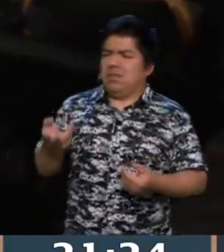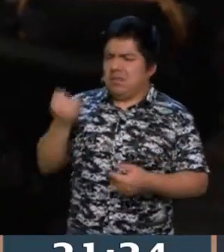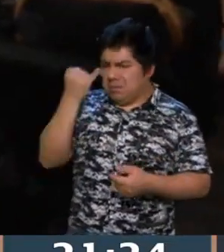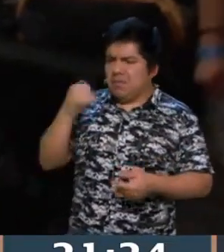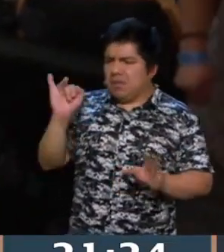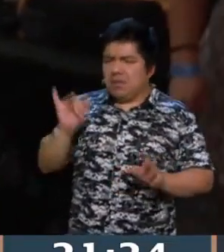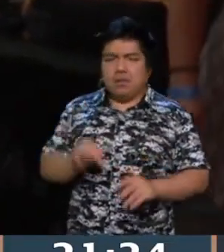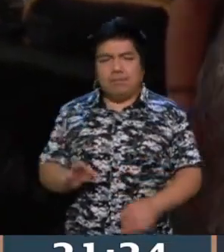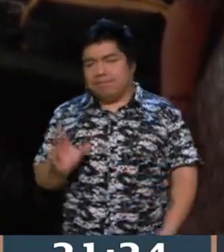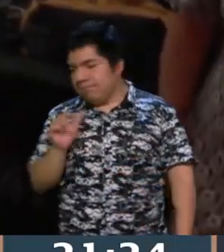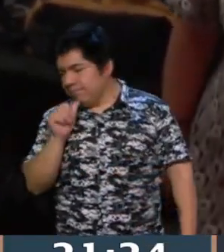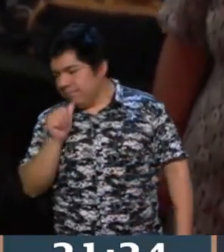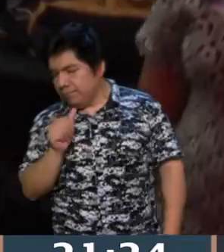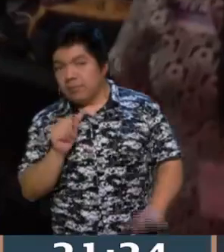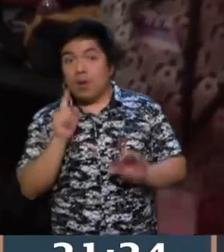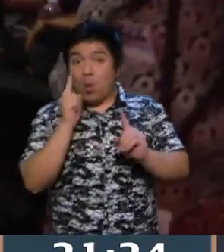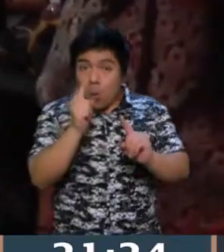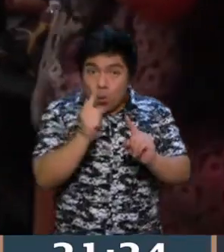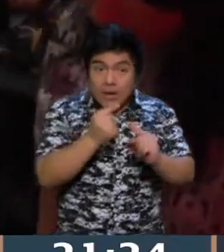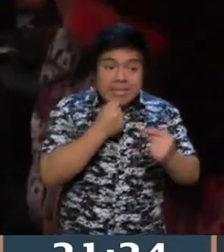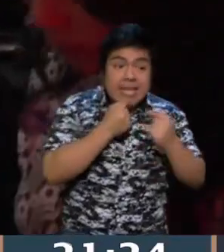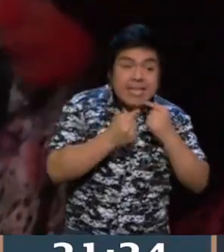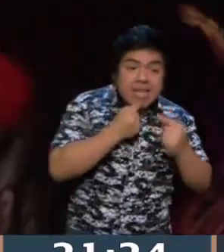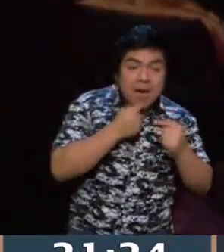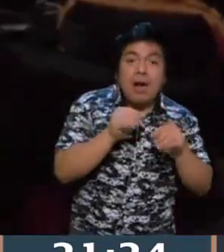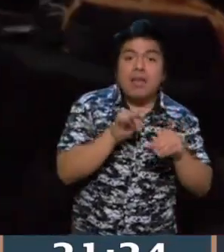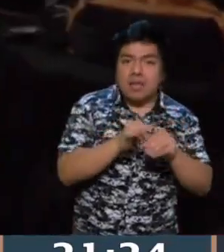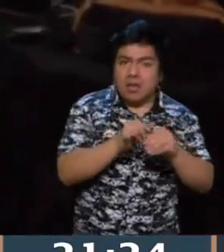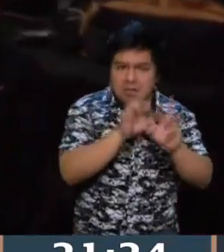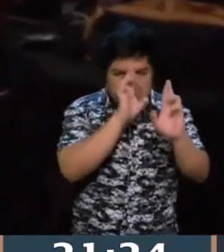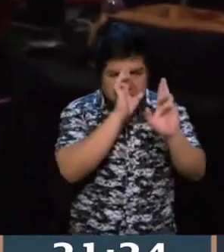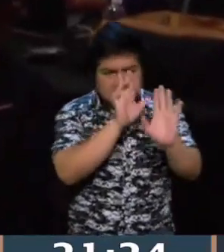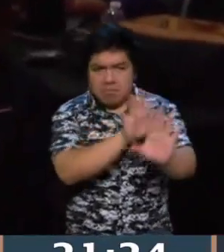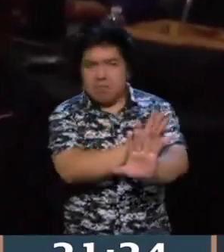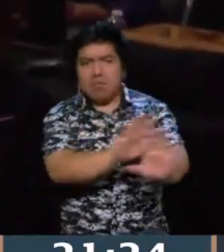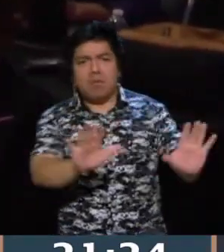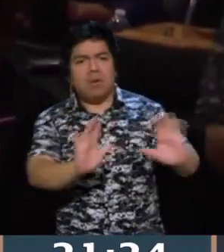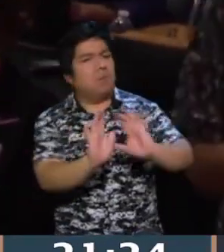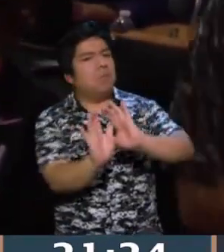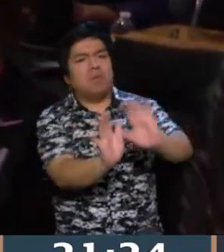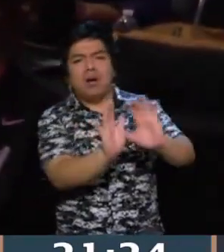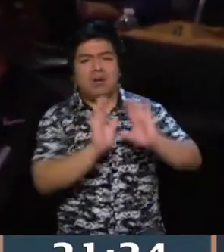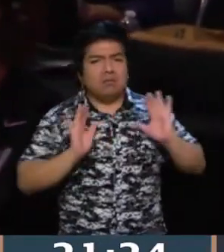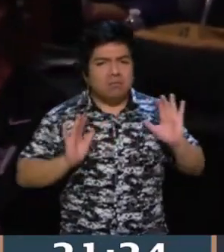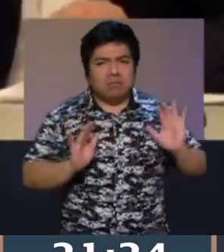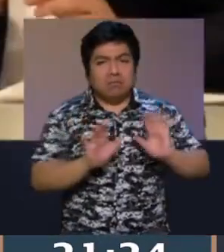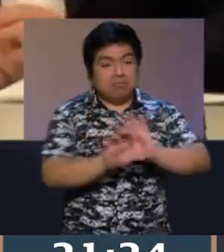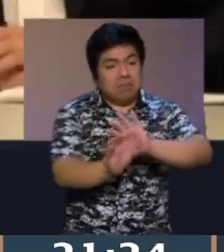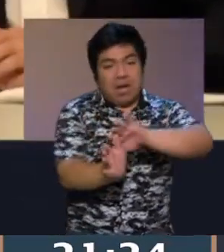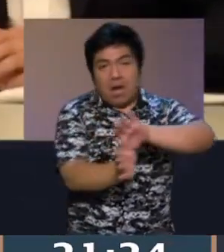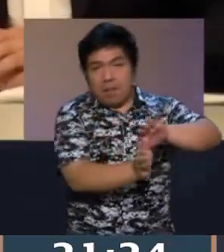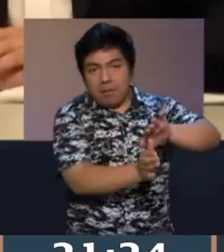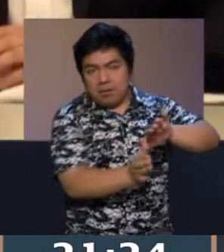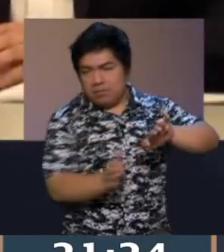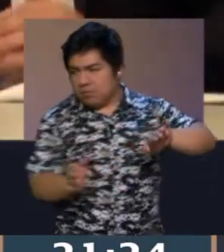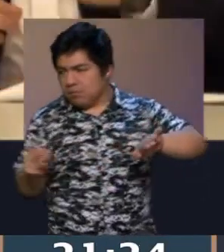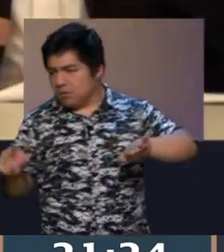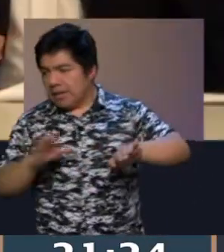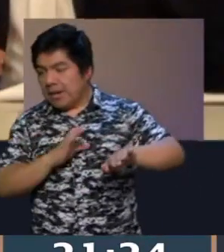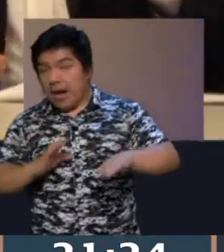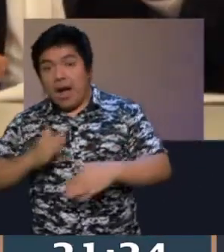sea candidato. Insisto, una cosa es el debate electoral, el cual respetamos plenamente y no nos meteremos, y otra cosa es cuando los